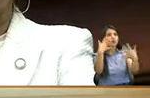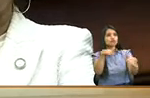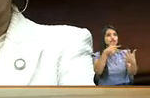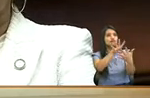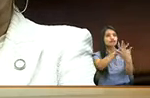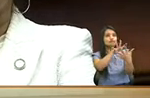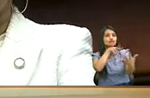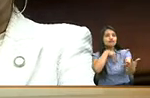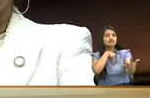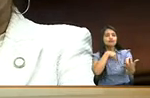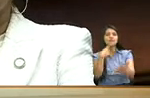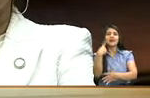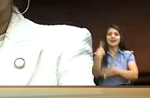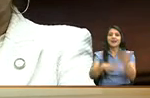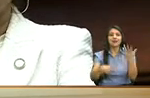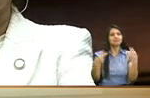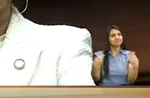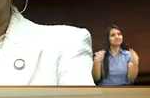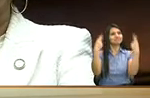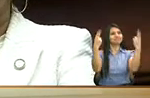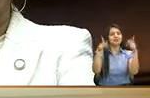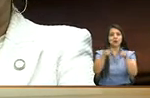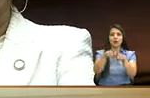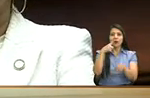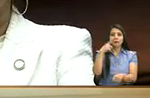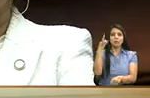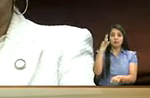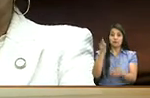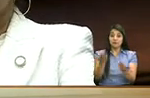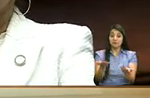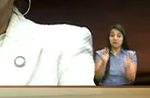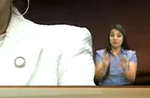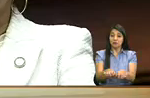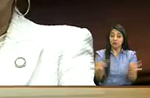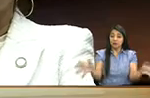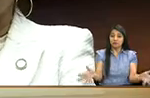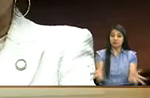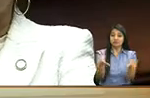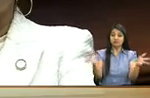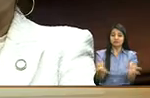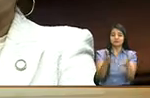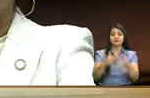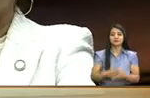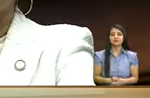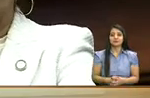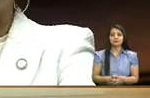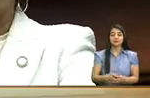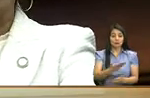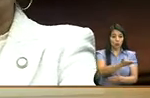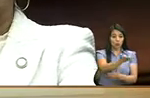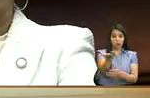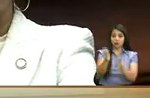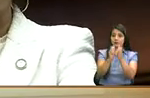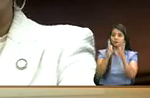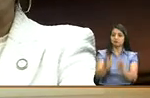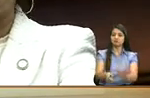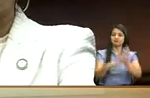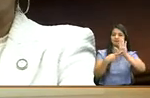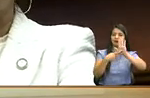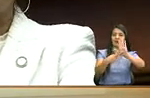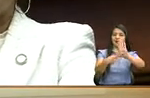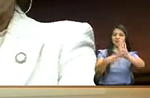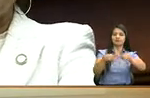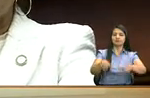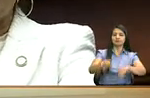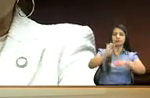todos esos héroes y esas heroínas anónimos. Son un ejemplo para el país